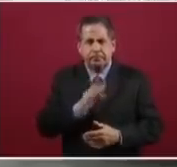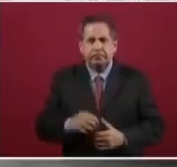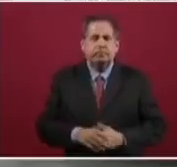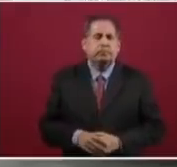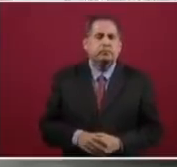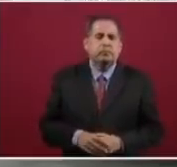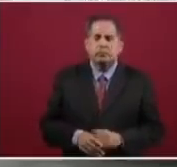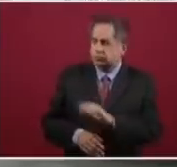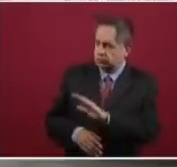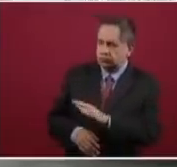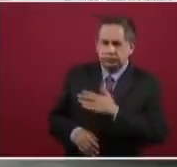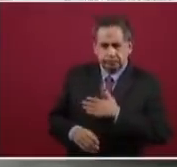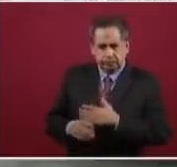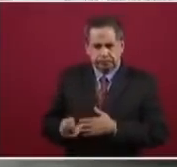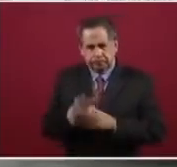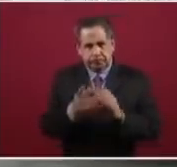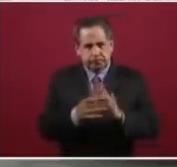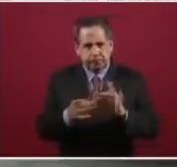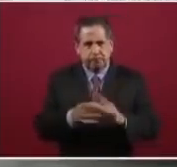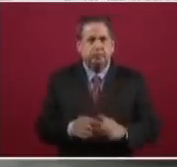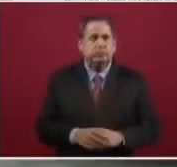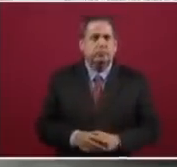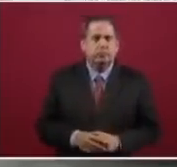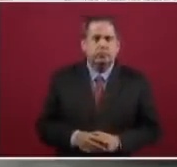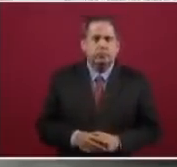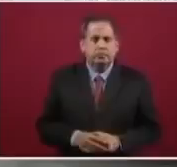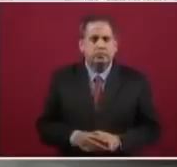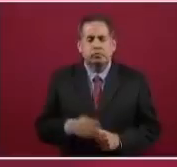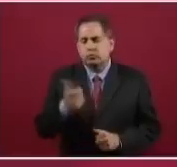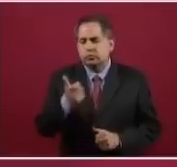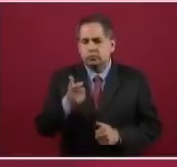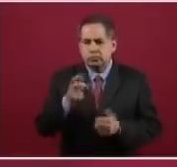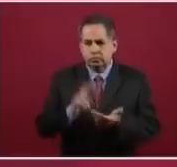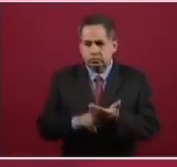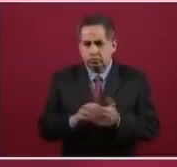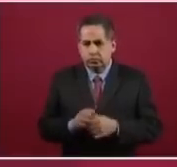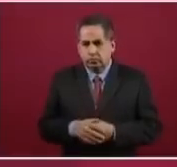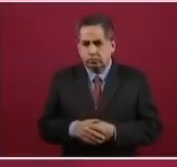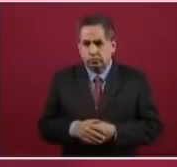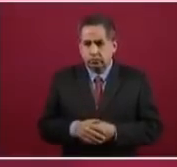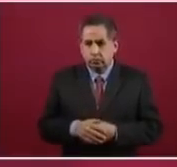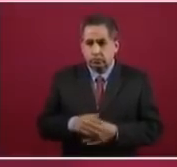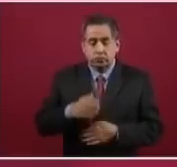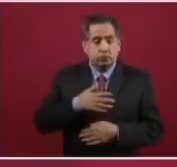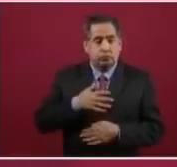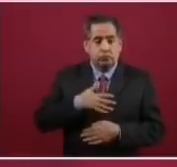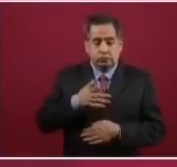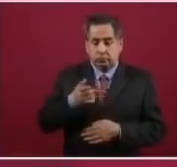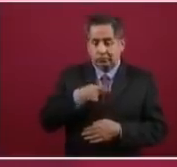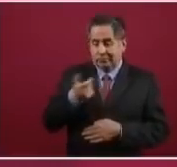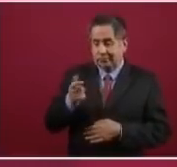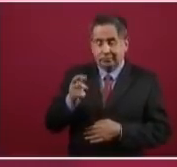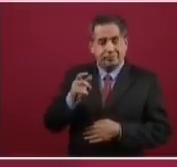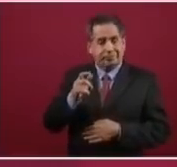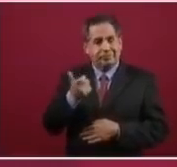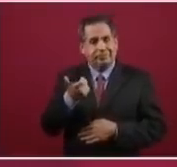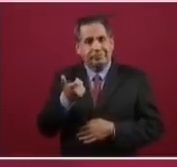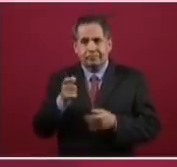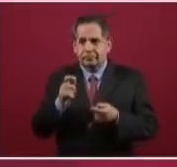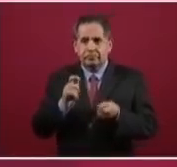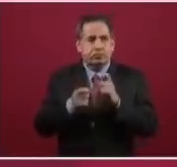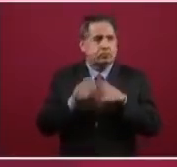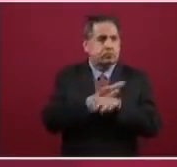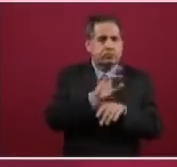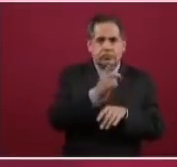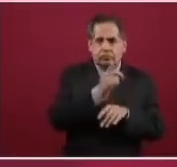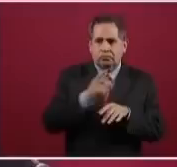empiezo con la pregunta del tipo de cambio primero nosotros no tenemos un tipo de cambio controlado nosotros tenemos claramente